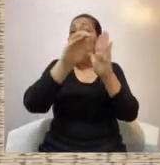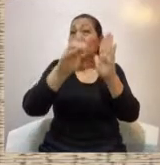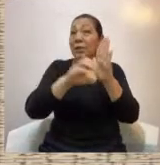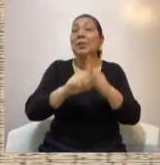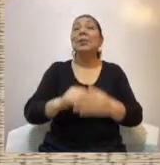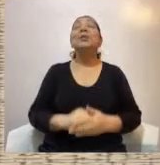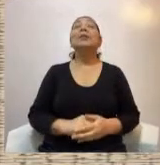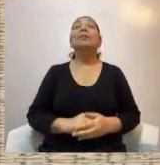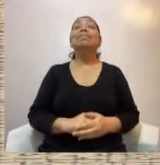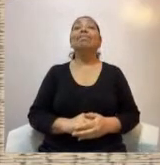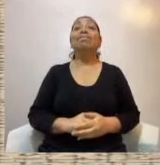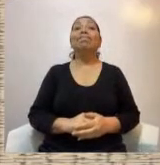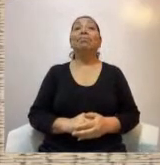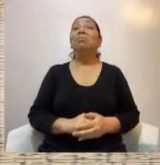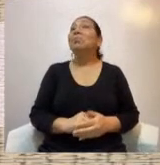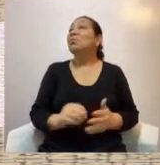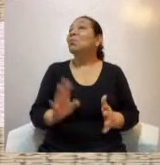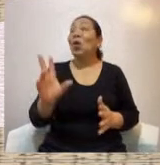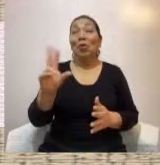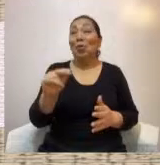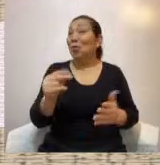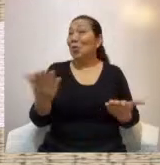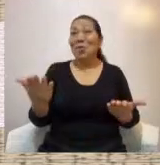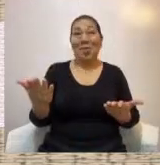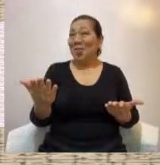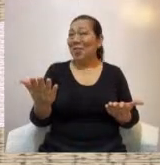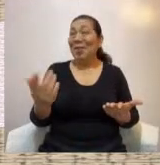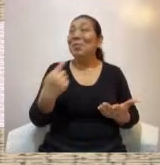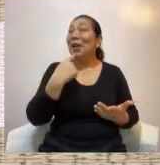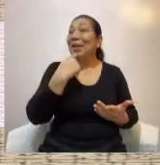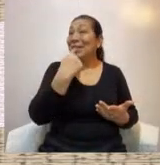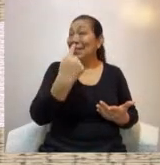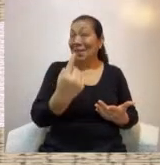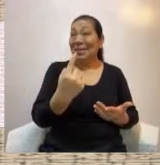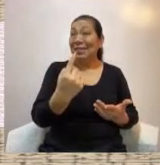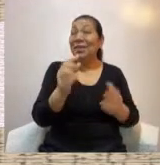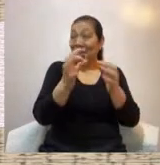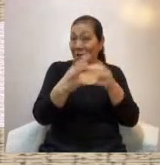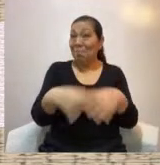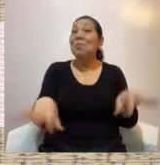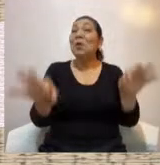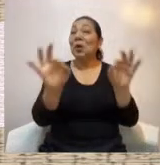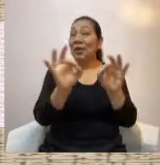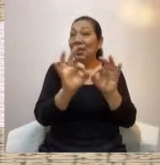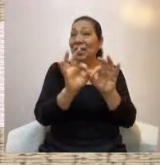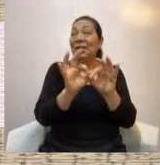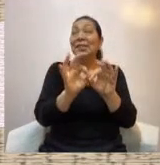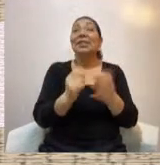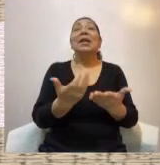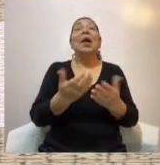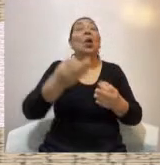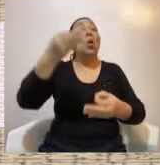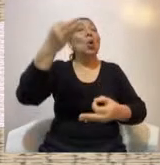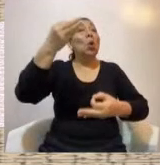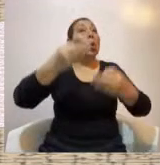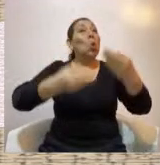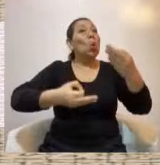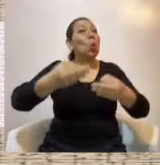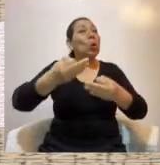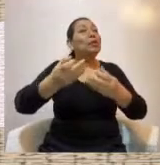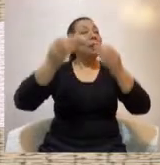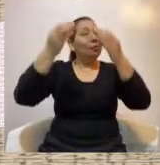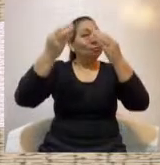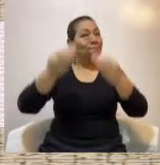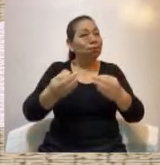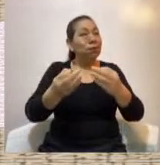por la Constitución. No lo es, Candelaria, por eso lo decía, que la importancia es que la sentencia